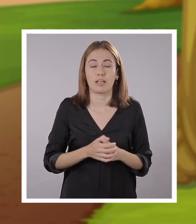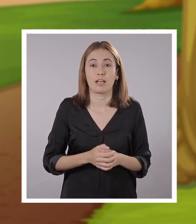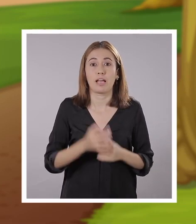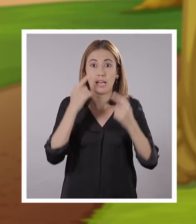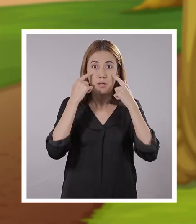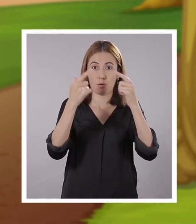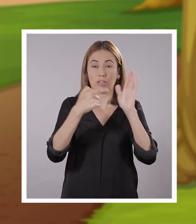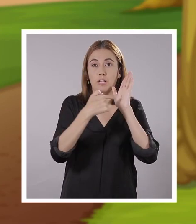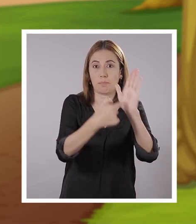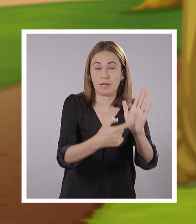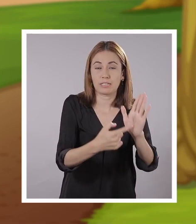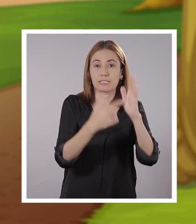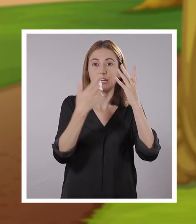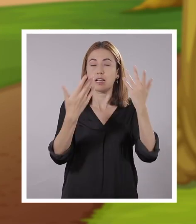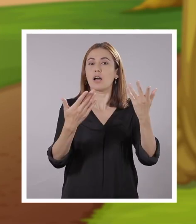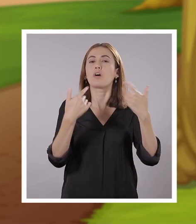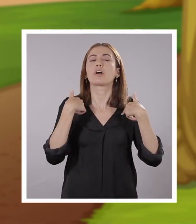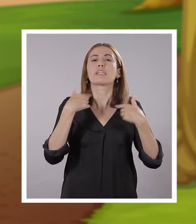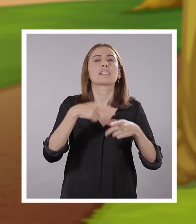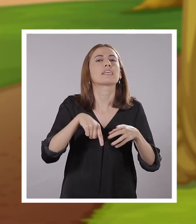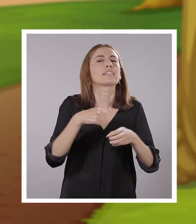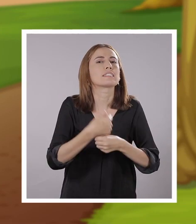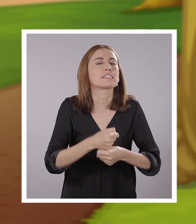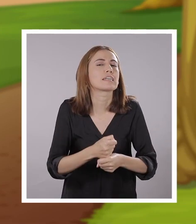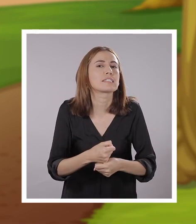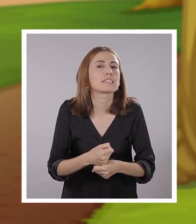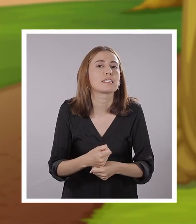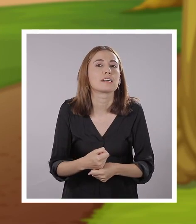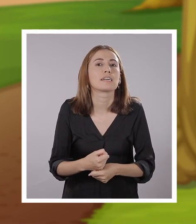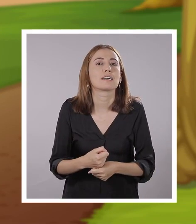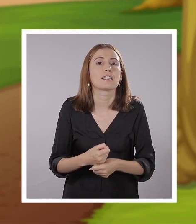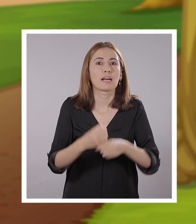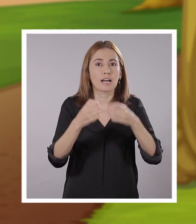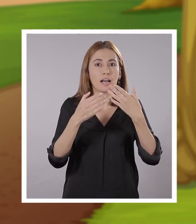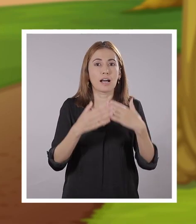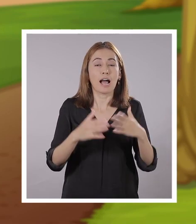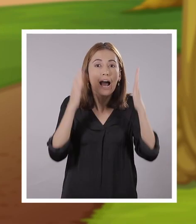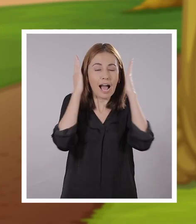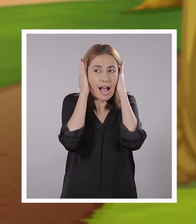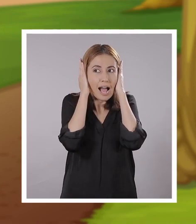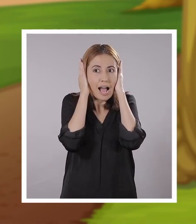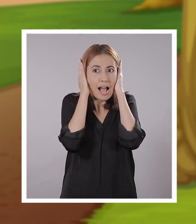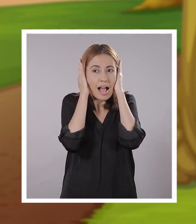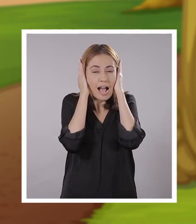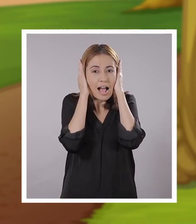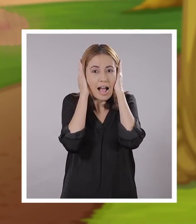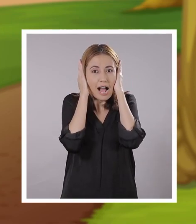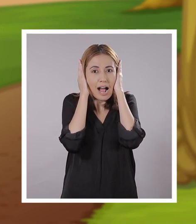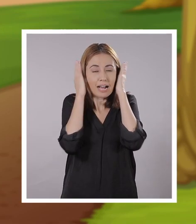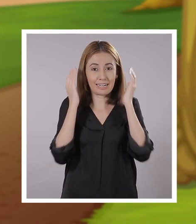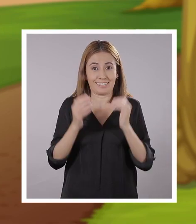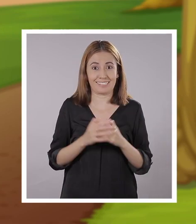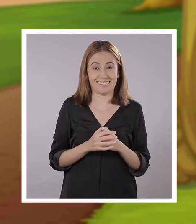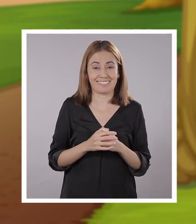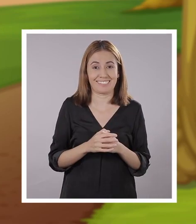¡Perfecto! Cuando aparezca esta otra imagen, lo que tienes que hacer es... ¡ay! ¡Taparte las orejas!